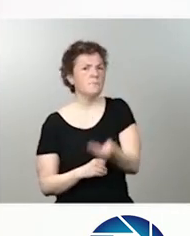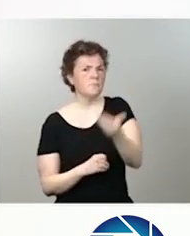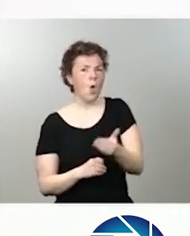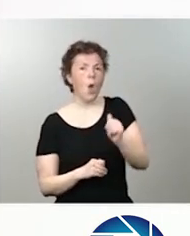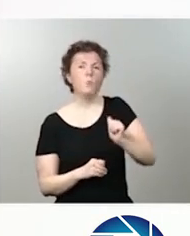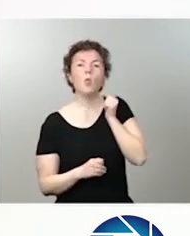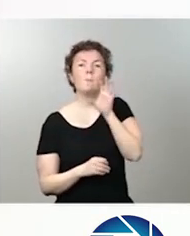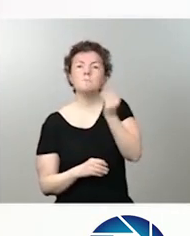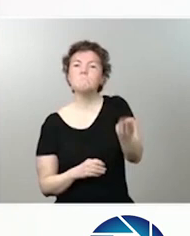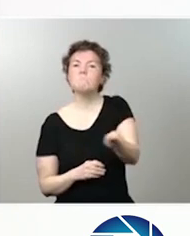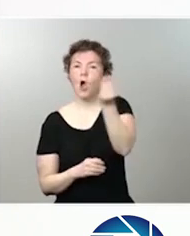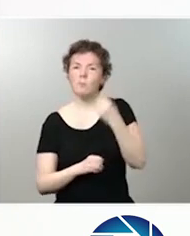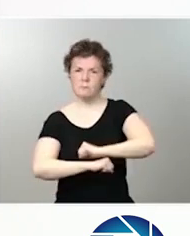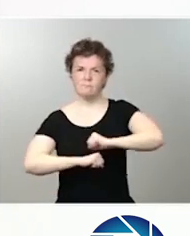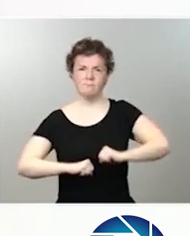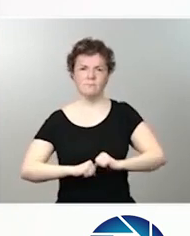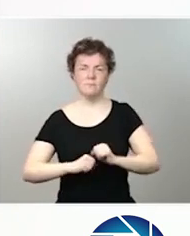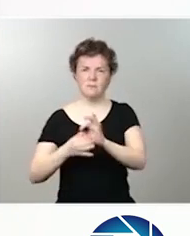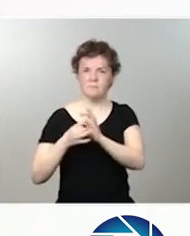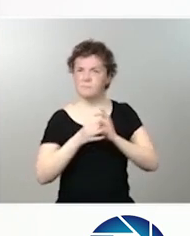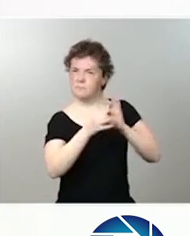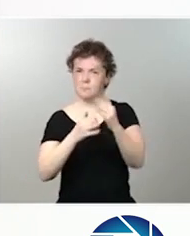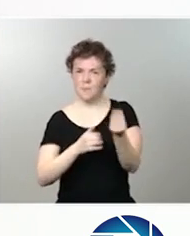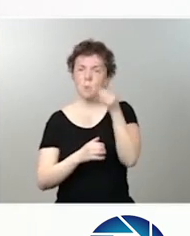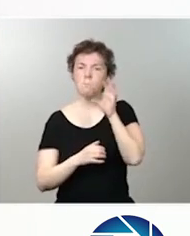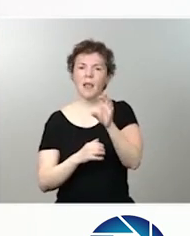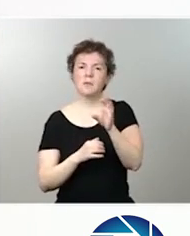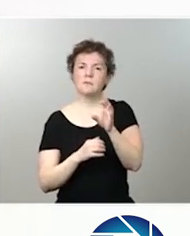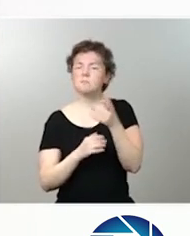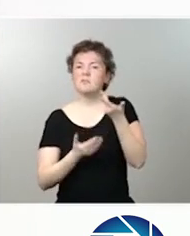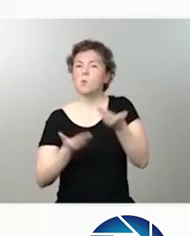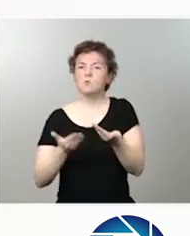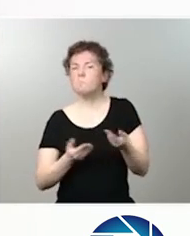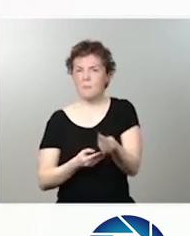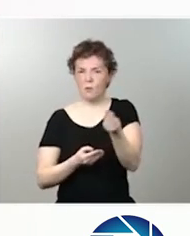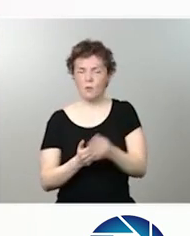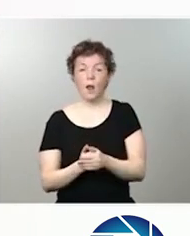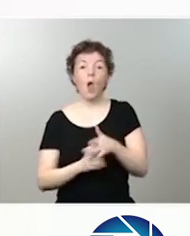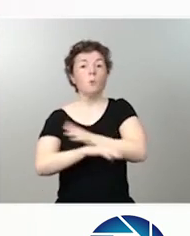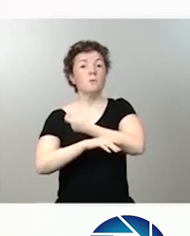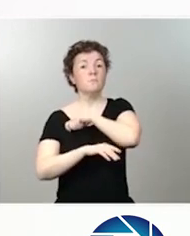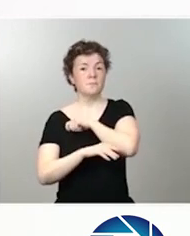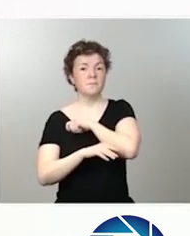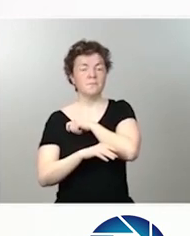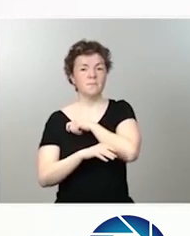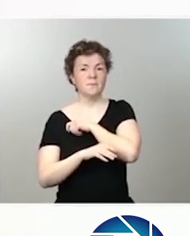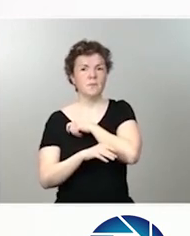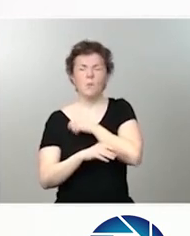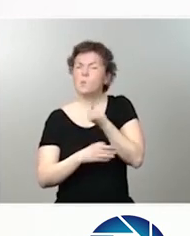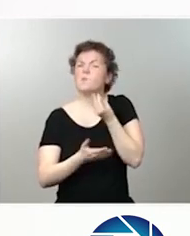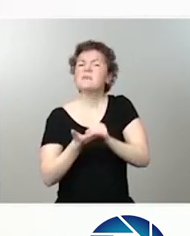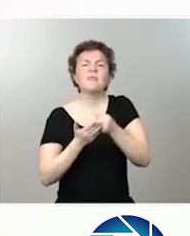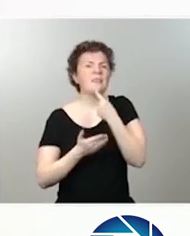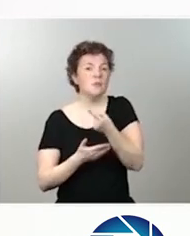alberto royuela 7 o el hijo y alberto el padre no sólo comprende asesinatos que estamos hablando de